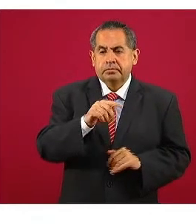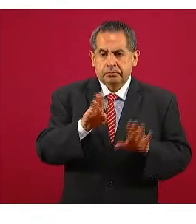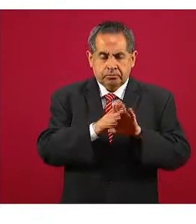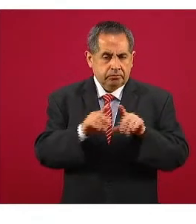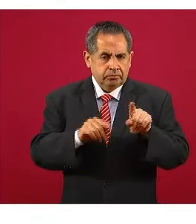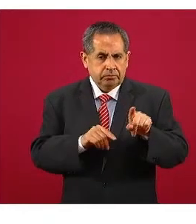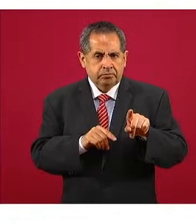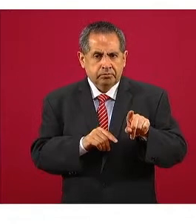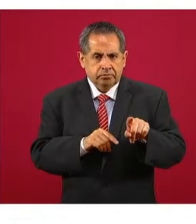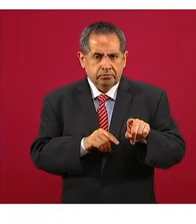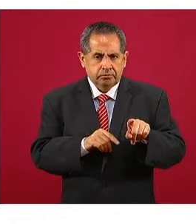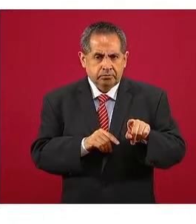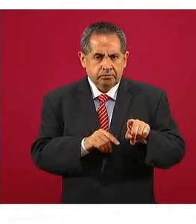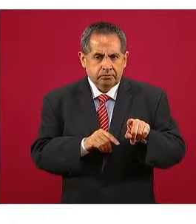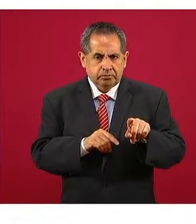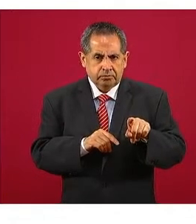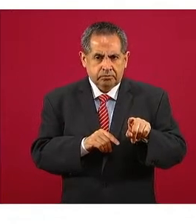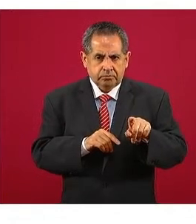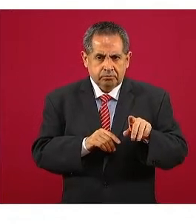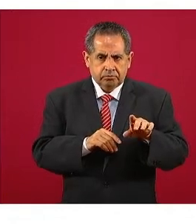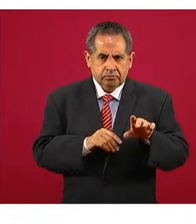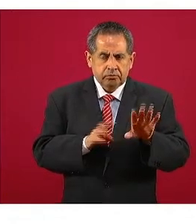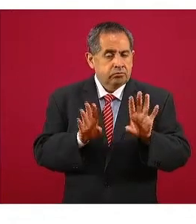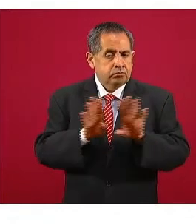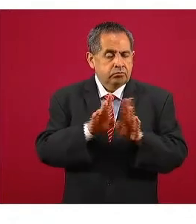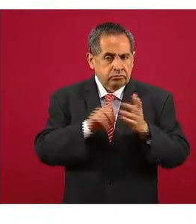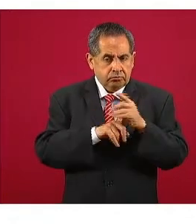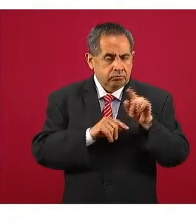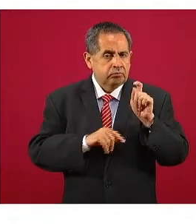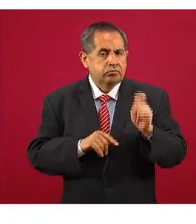aquí de la estructura